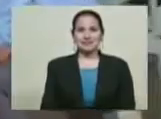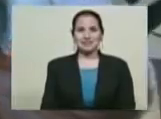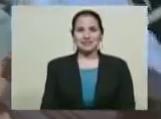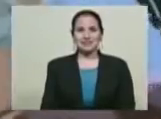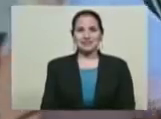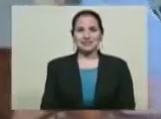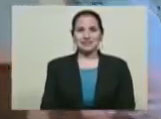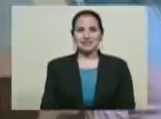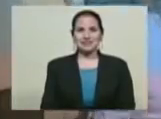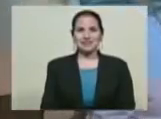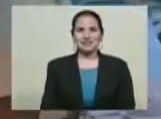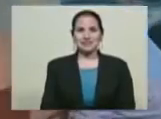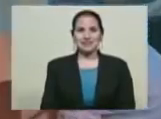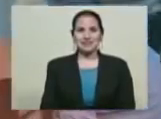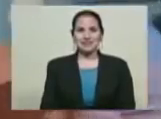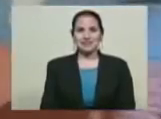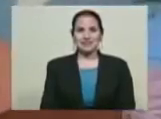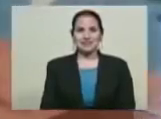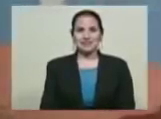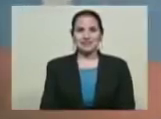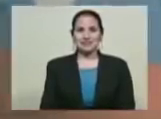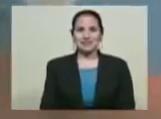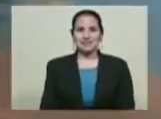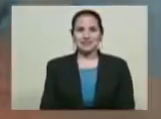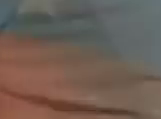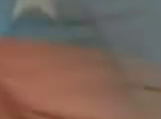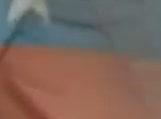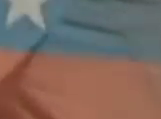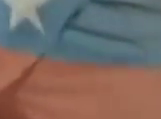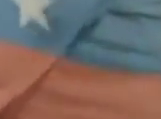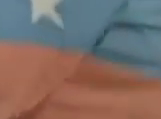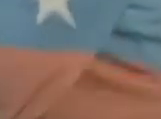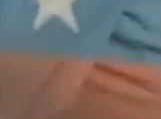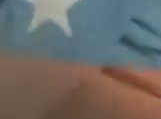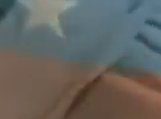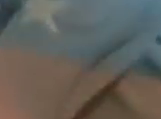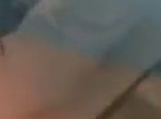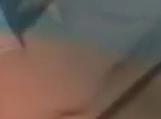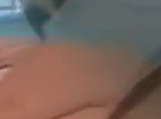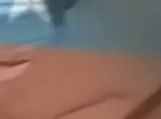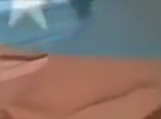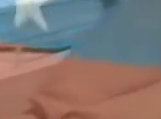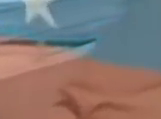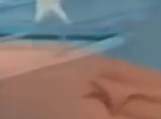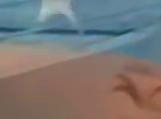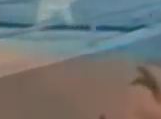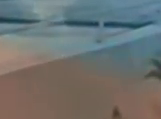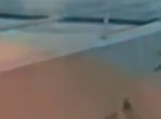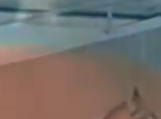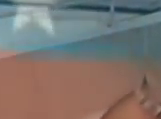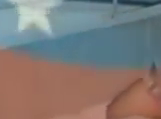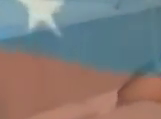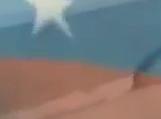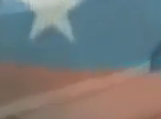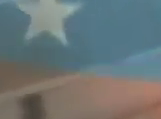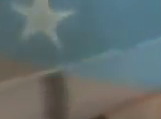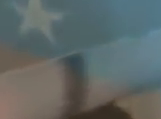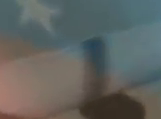Margarita. Sol y arena, en el Caura, en Curiara